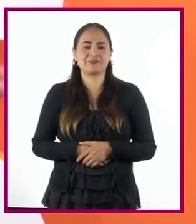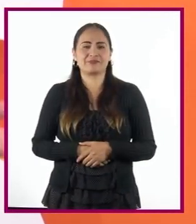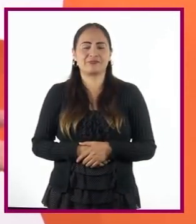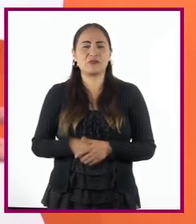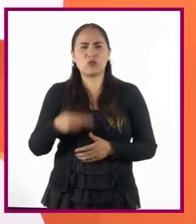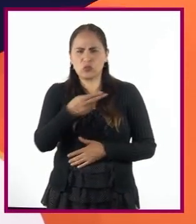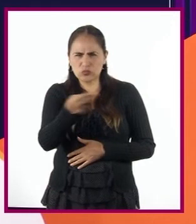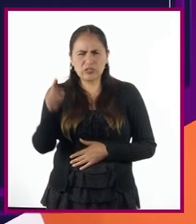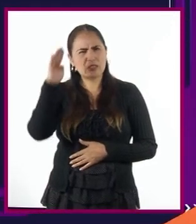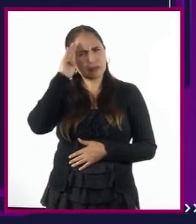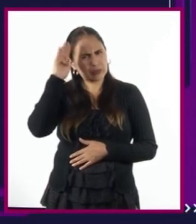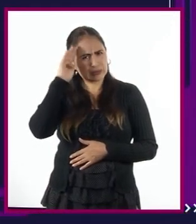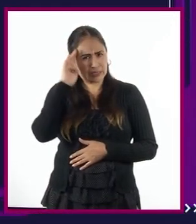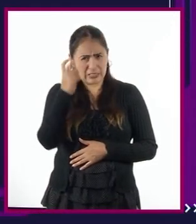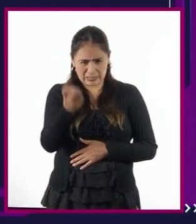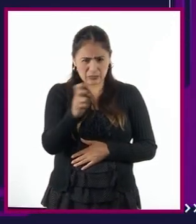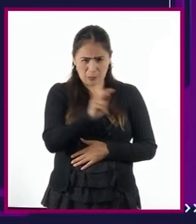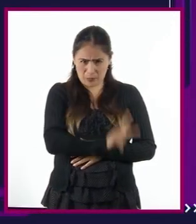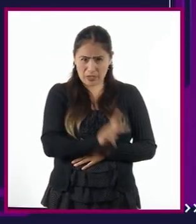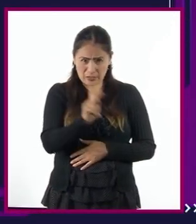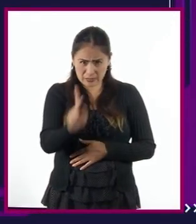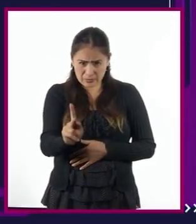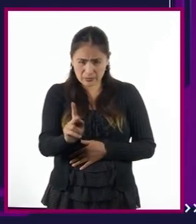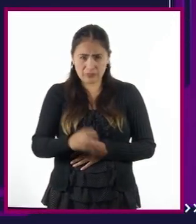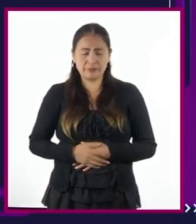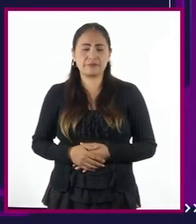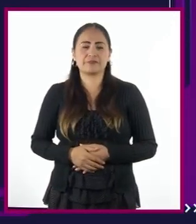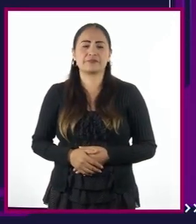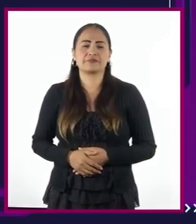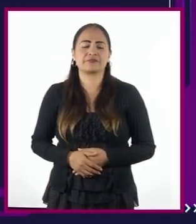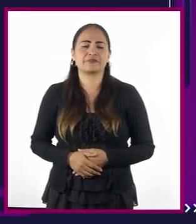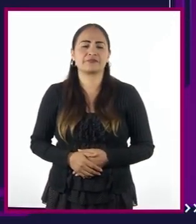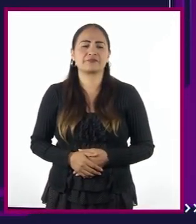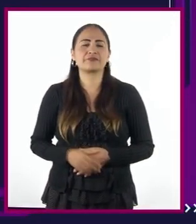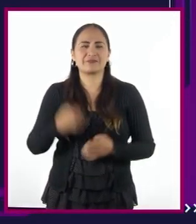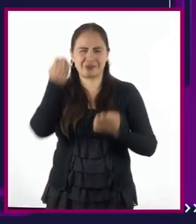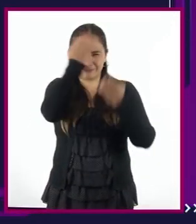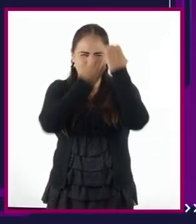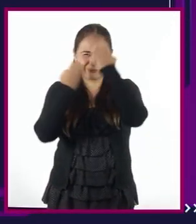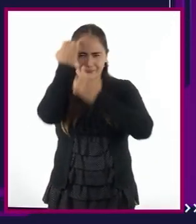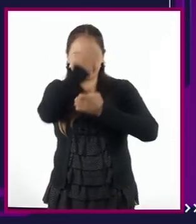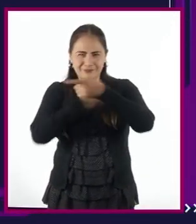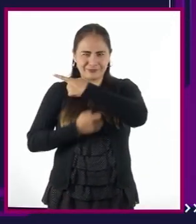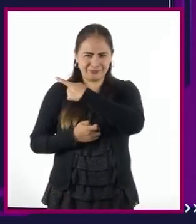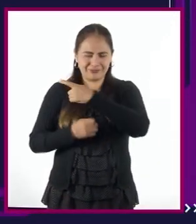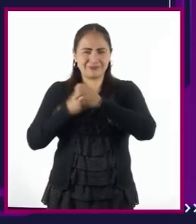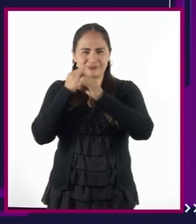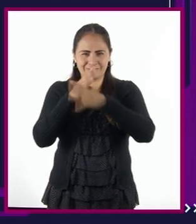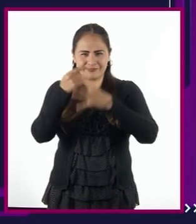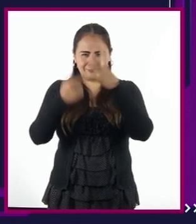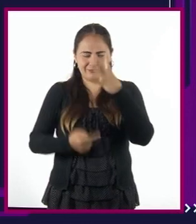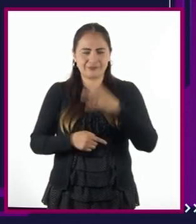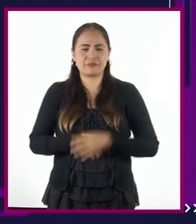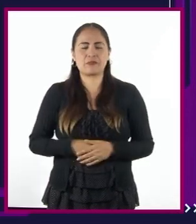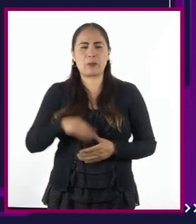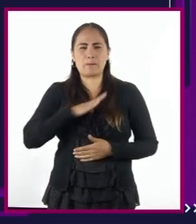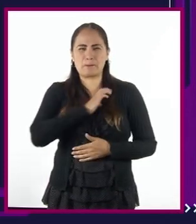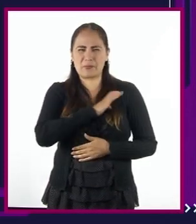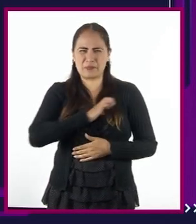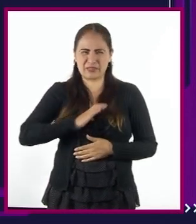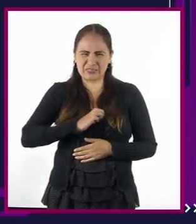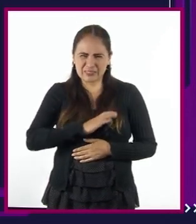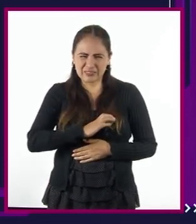la pensaron? Con respecto al análisis de la gráfica, podemos apreciar que el cultivo de esas